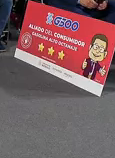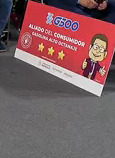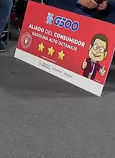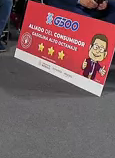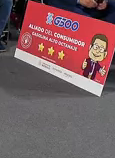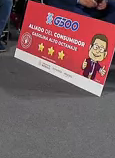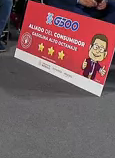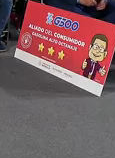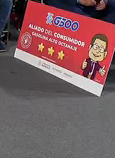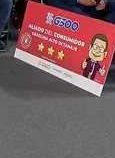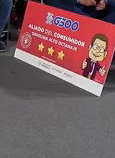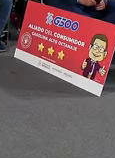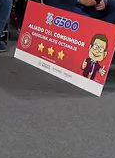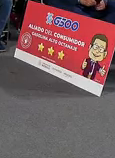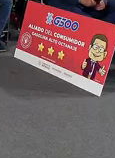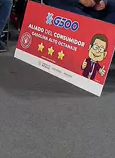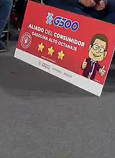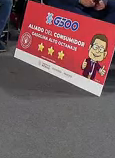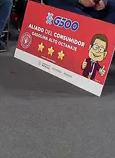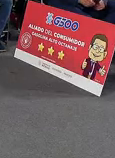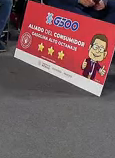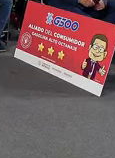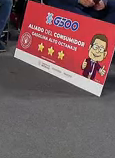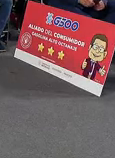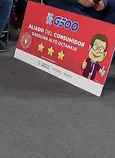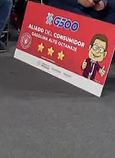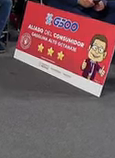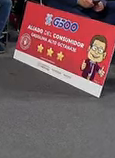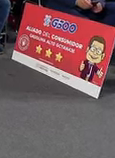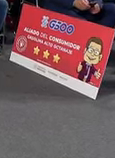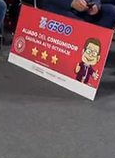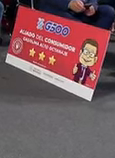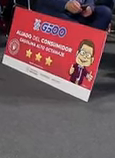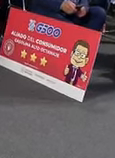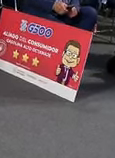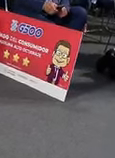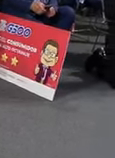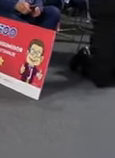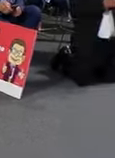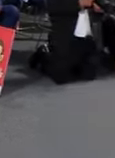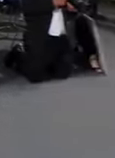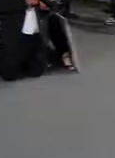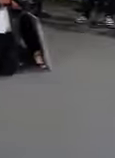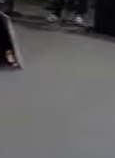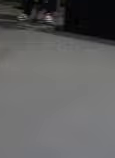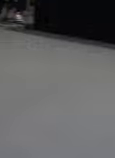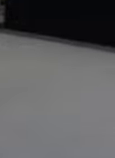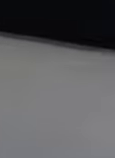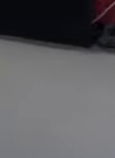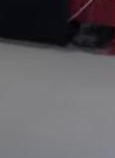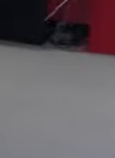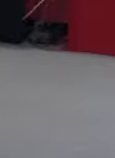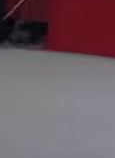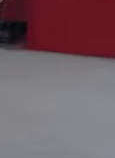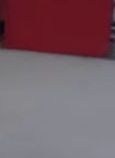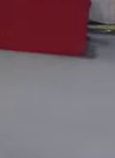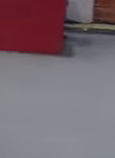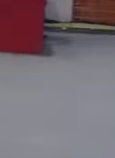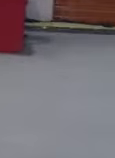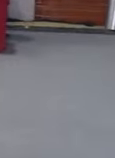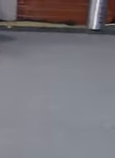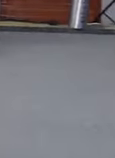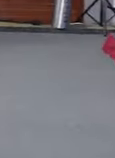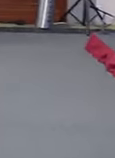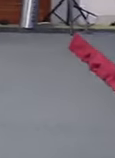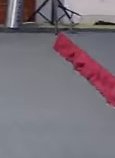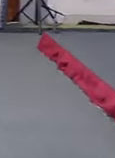Gutiérrez, Chiapas, en la carretera Chicoacén, 2220, fraccionamiento Centenario. Bienvenido, es el mejor precio que en el primer